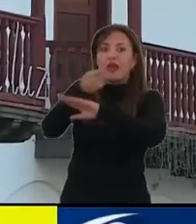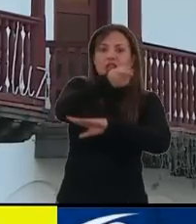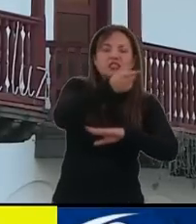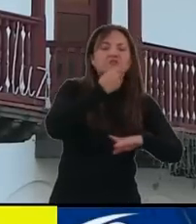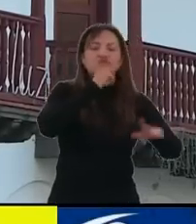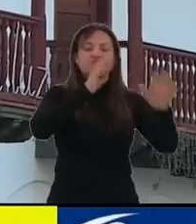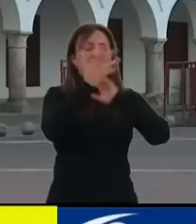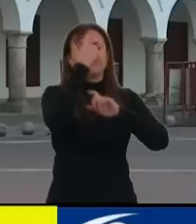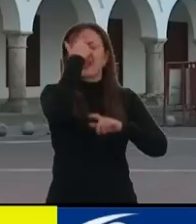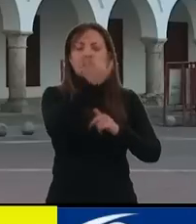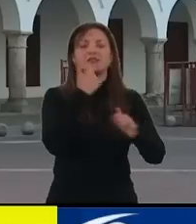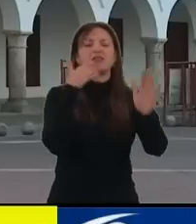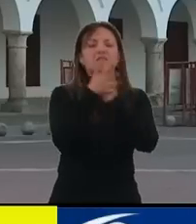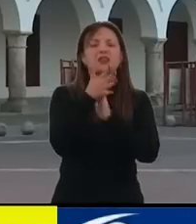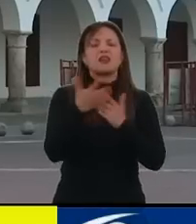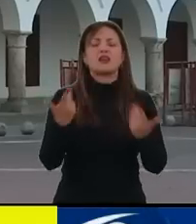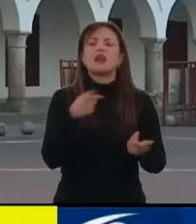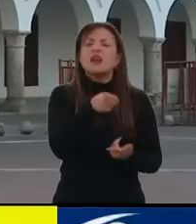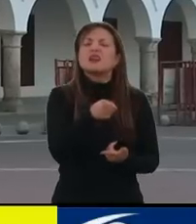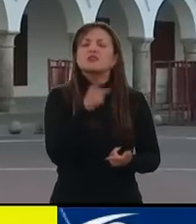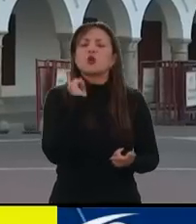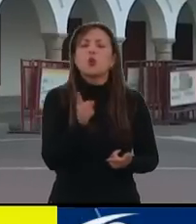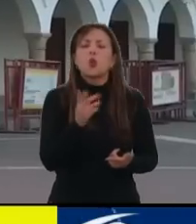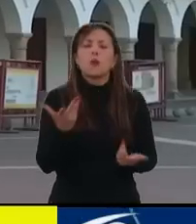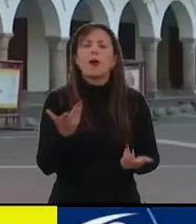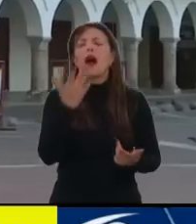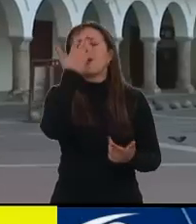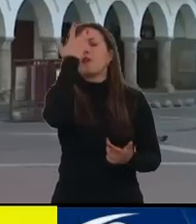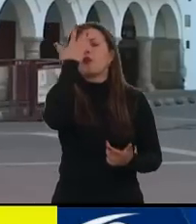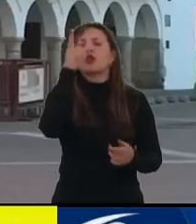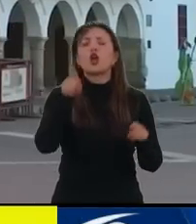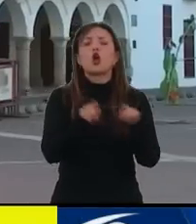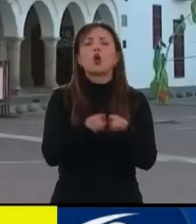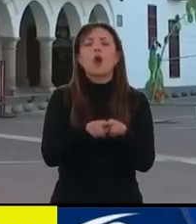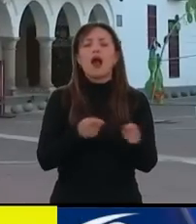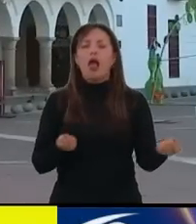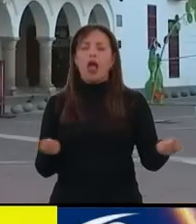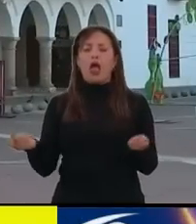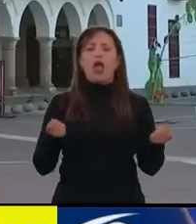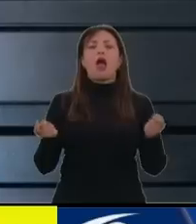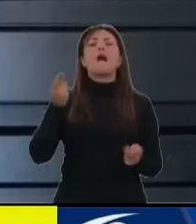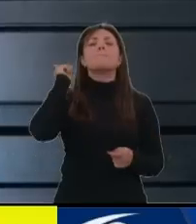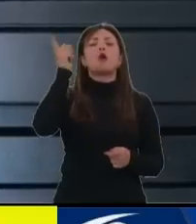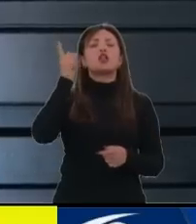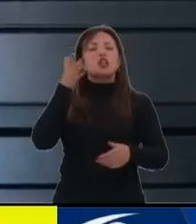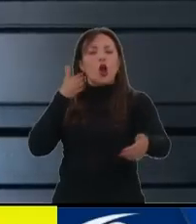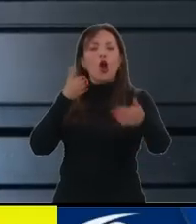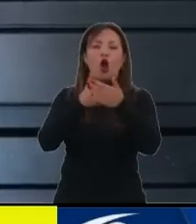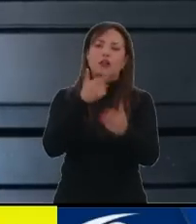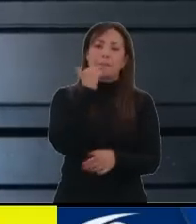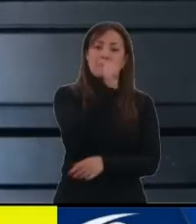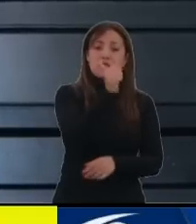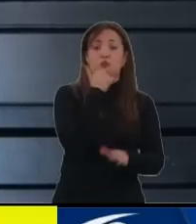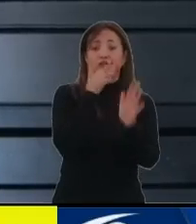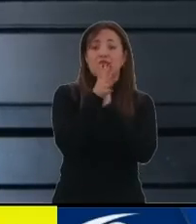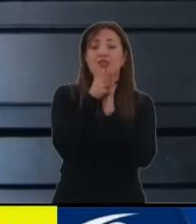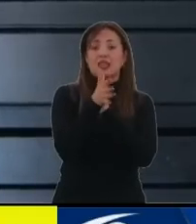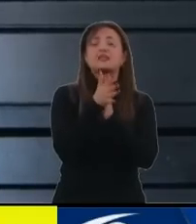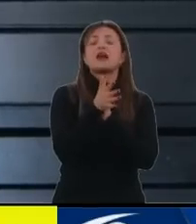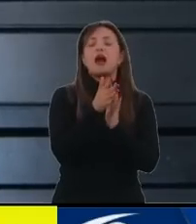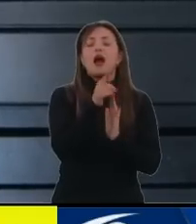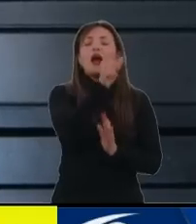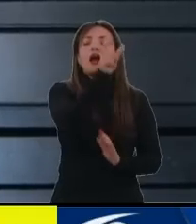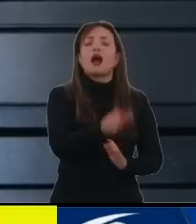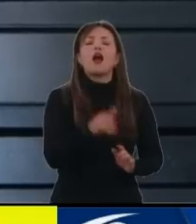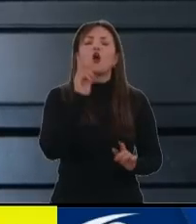que precisamente esto lo que obedece es precisamente a un juego político en su contra, pues según él, el contralor distrital